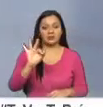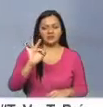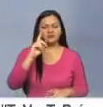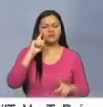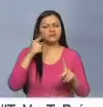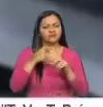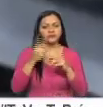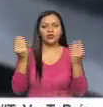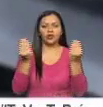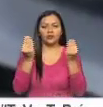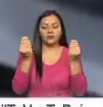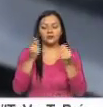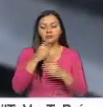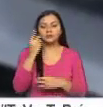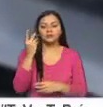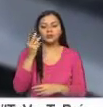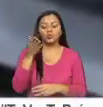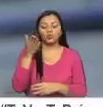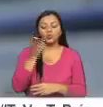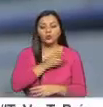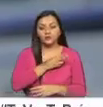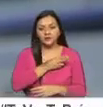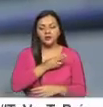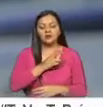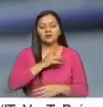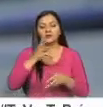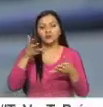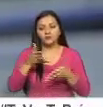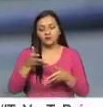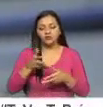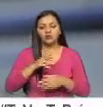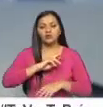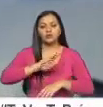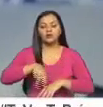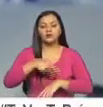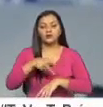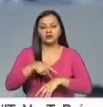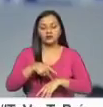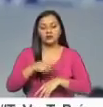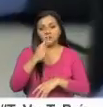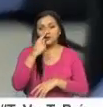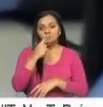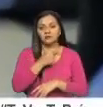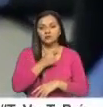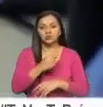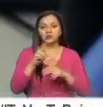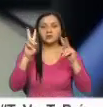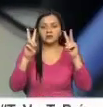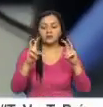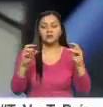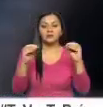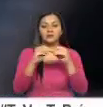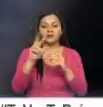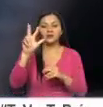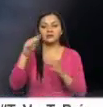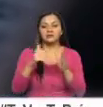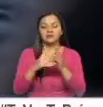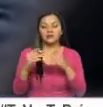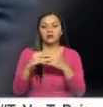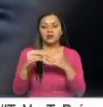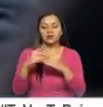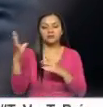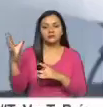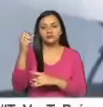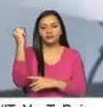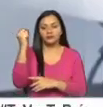jóvenes universitarios, docentes y profesionales interesados en el tema, quienes podrán ganar hasta $3,000 como premio